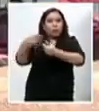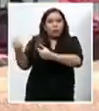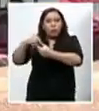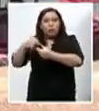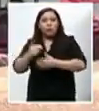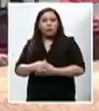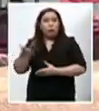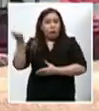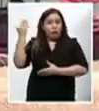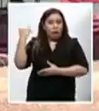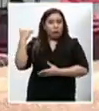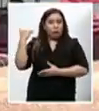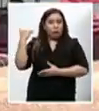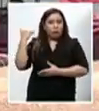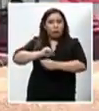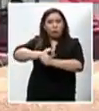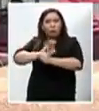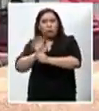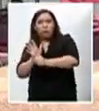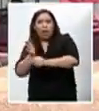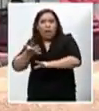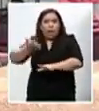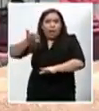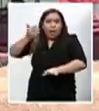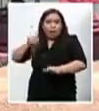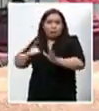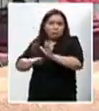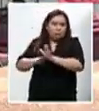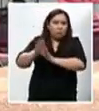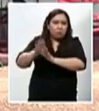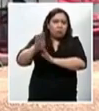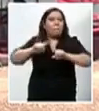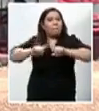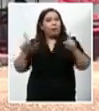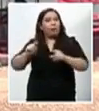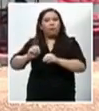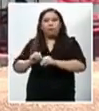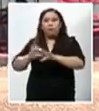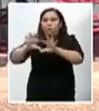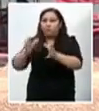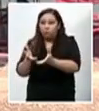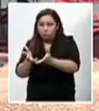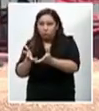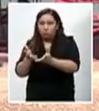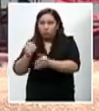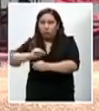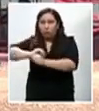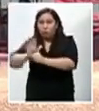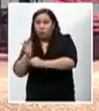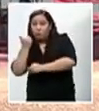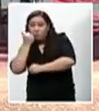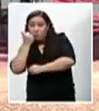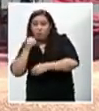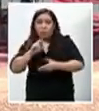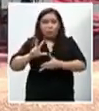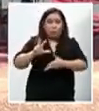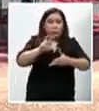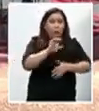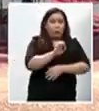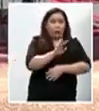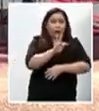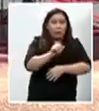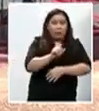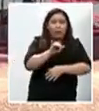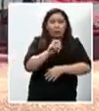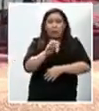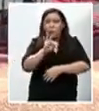más venía creciendo antes de la pandemia, pero la pandemia, más ETA y OTA, vinieron a frenar tremendamente y se ha generado mucho